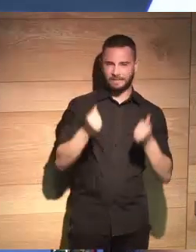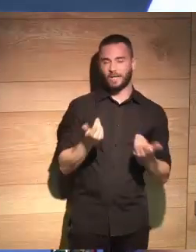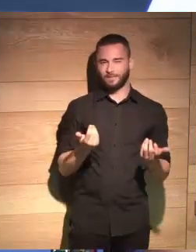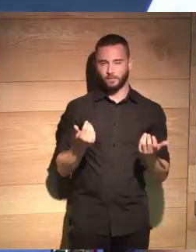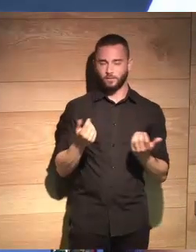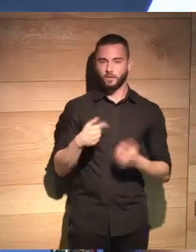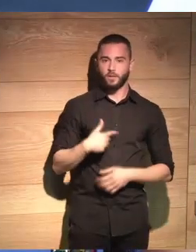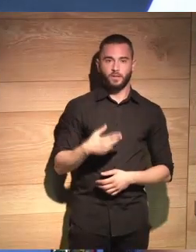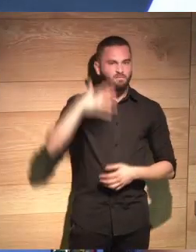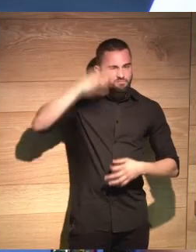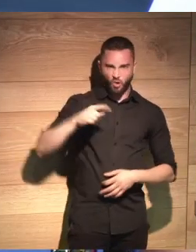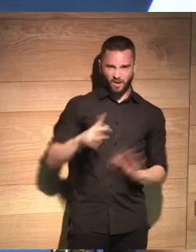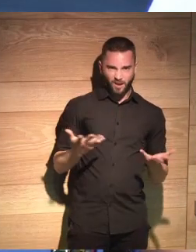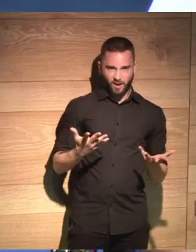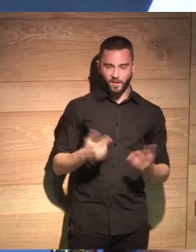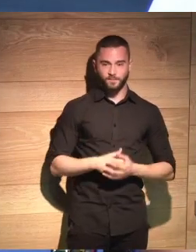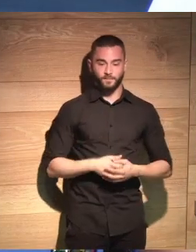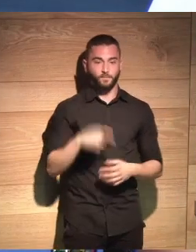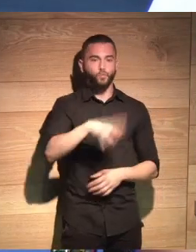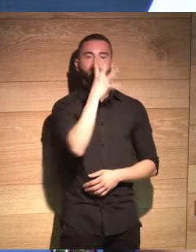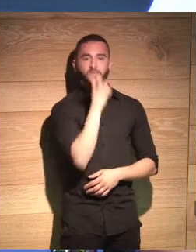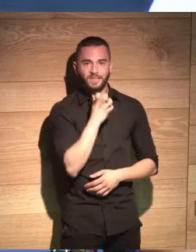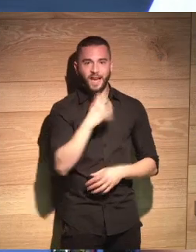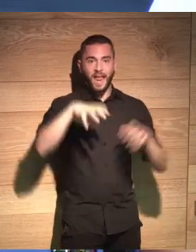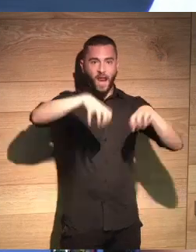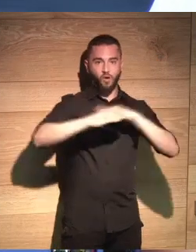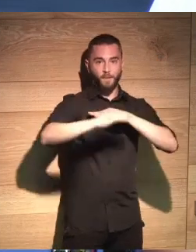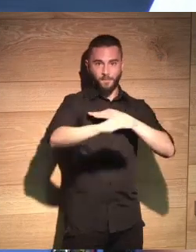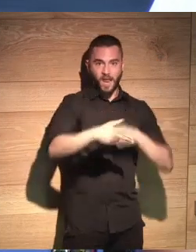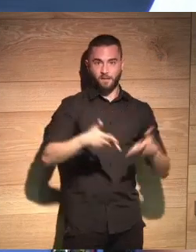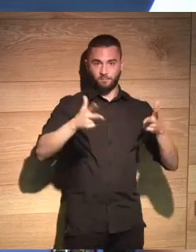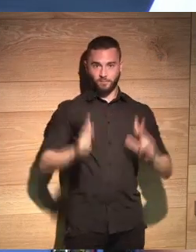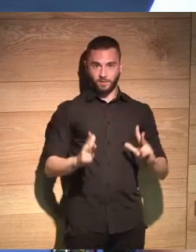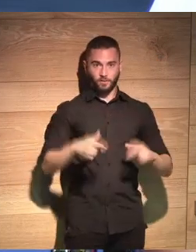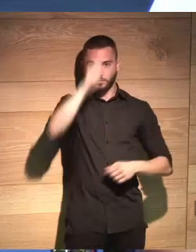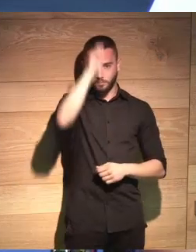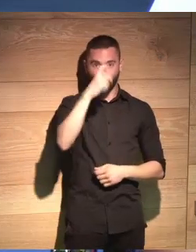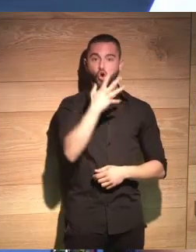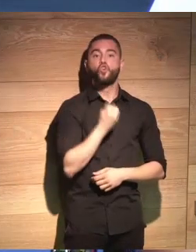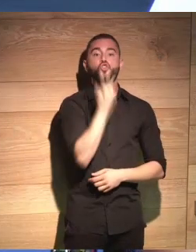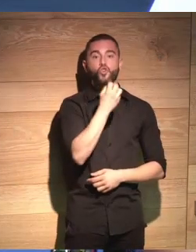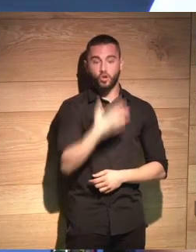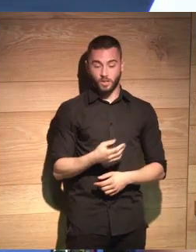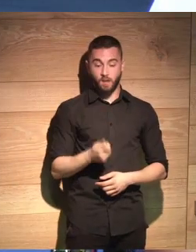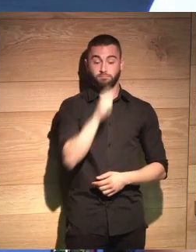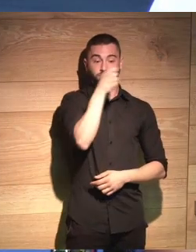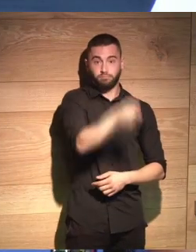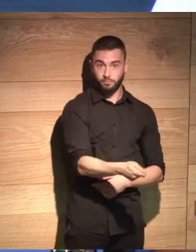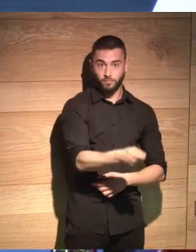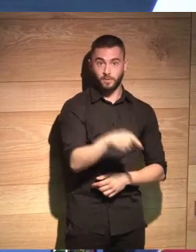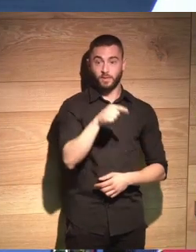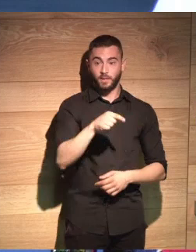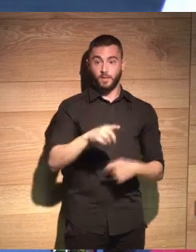derechita y seria sobre la roca plana y acomodaste tu sombrero rosa y luego tu camiseta como si estuvieras a punto de